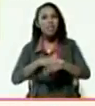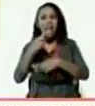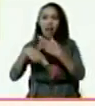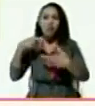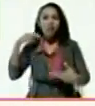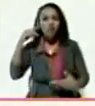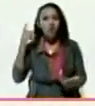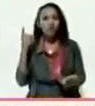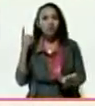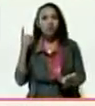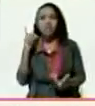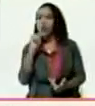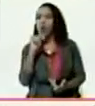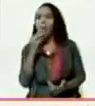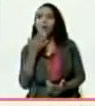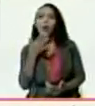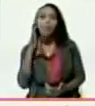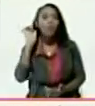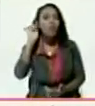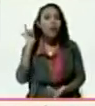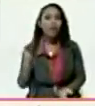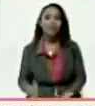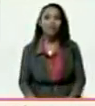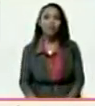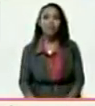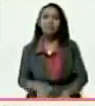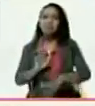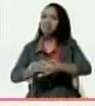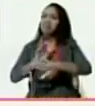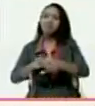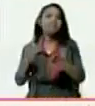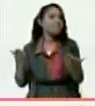las mujeres? ¿Qué sería?